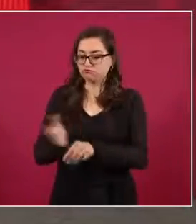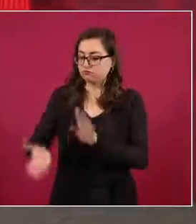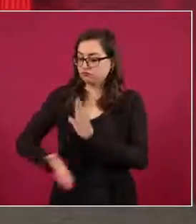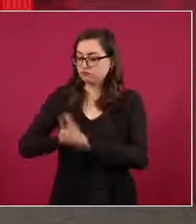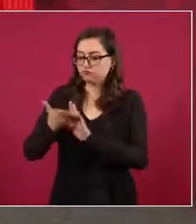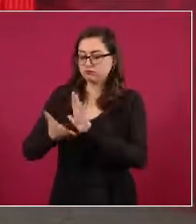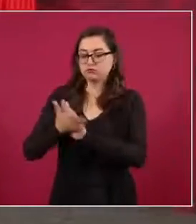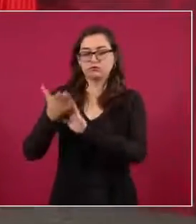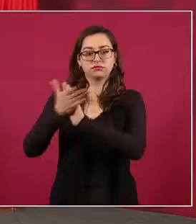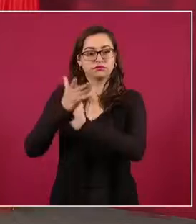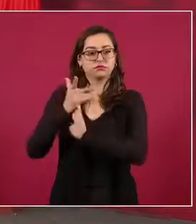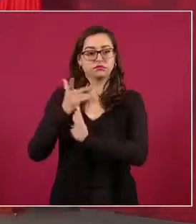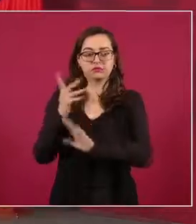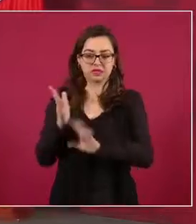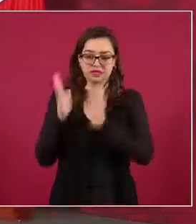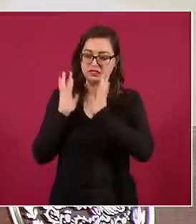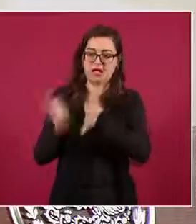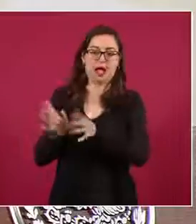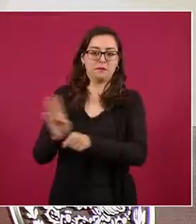significa trabajo,